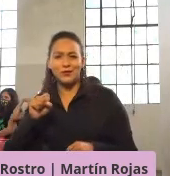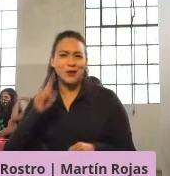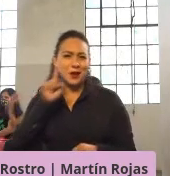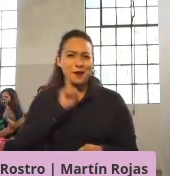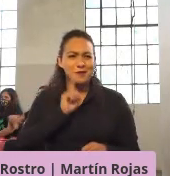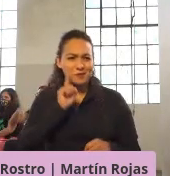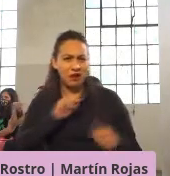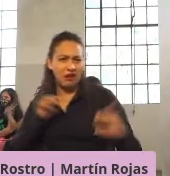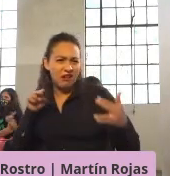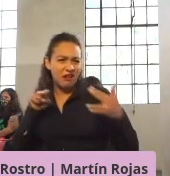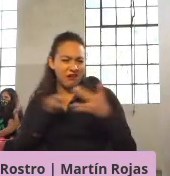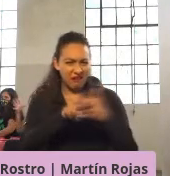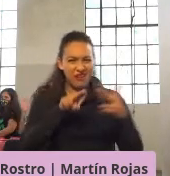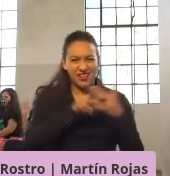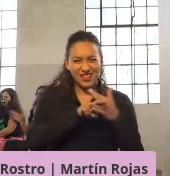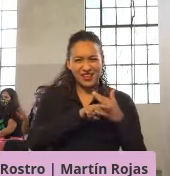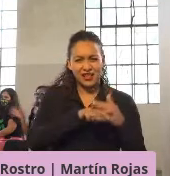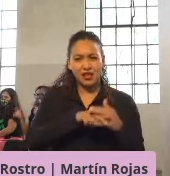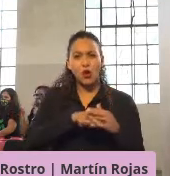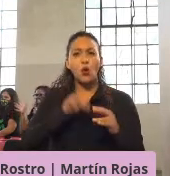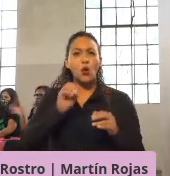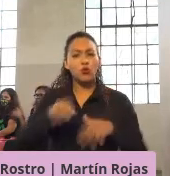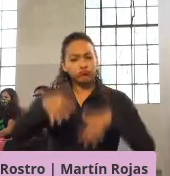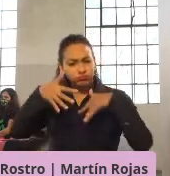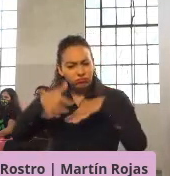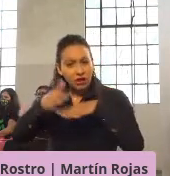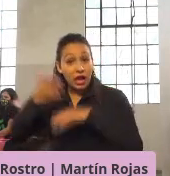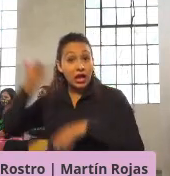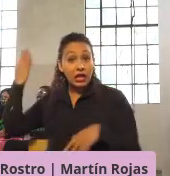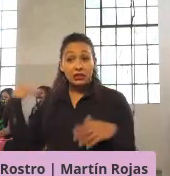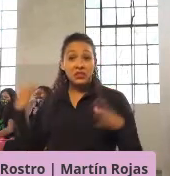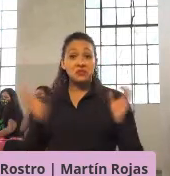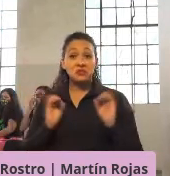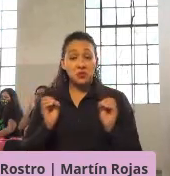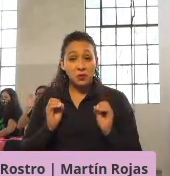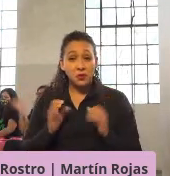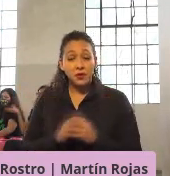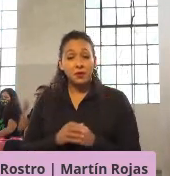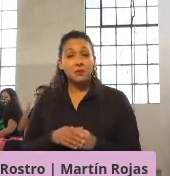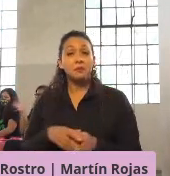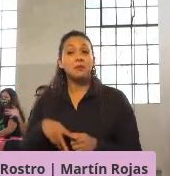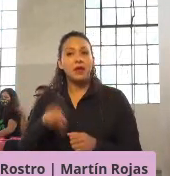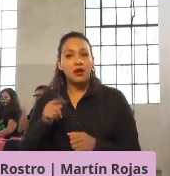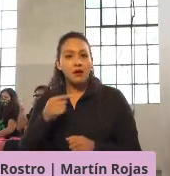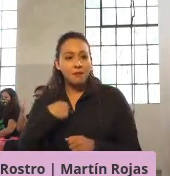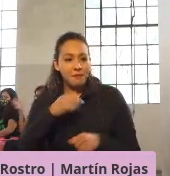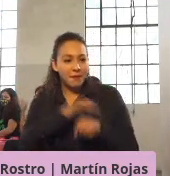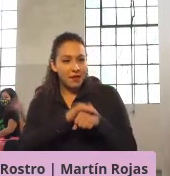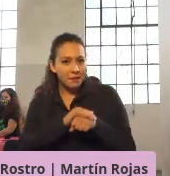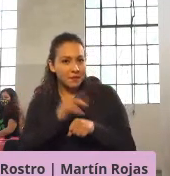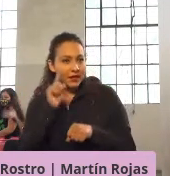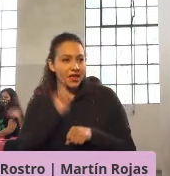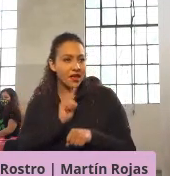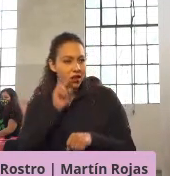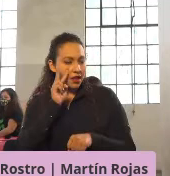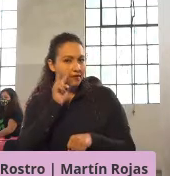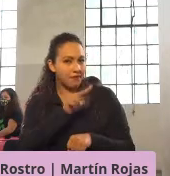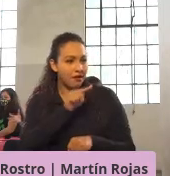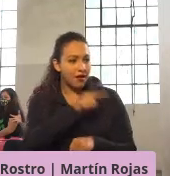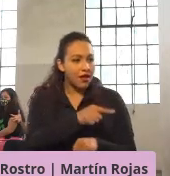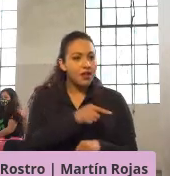generalizada, o sea, las marchas, o sea, a mí ella me activa, o sea, y es un como un